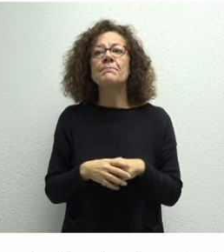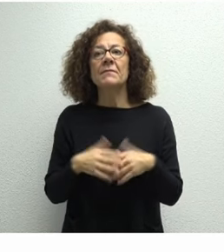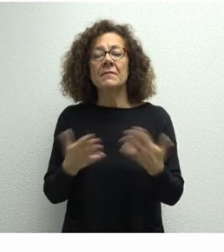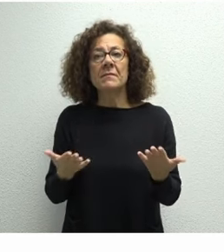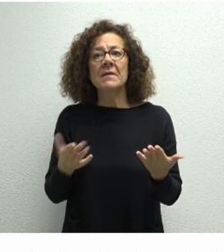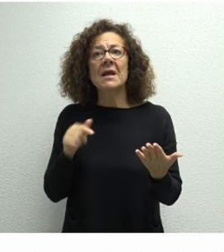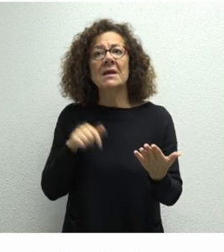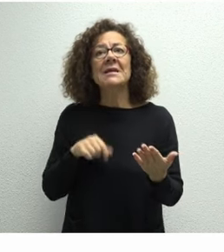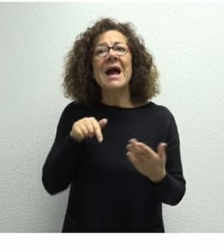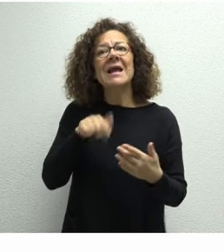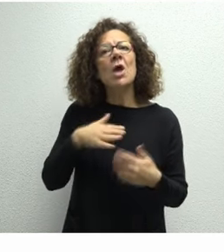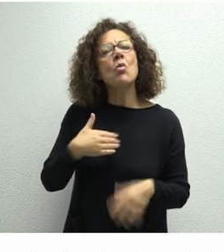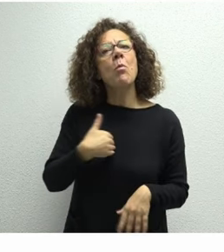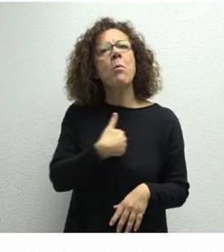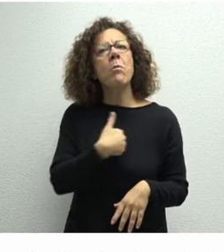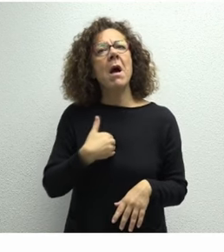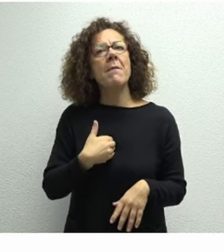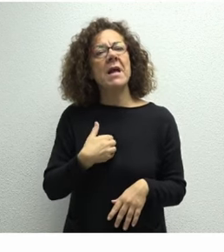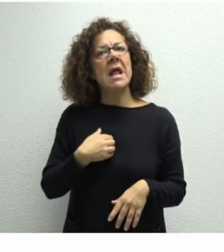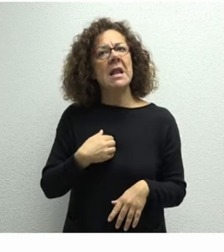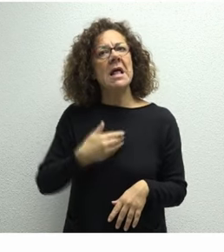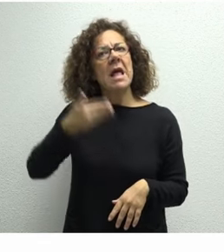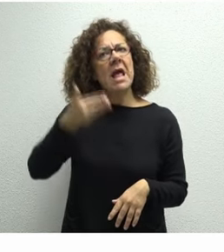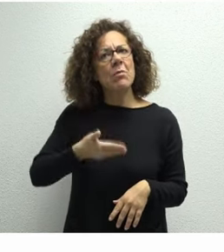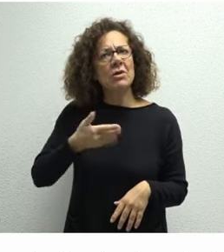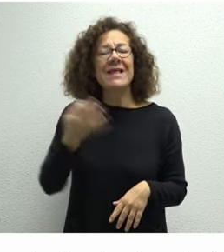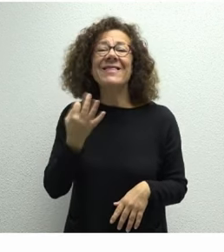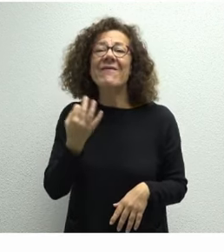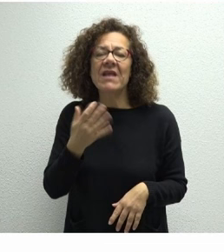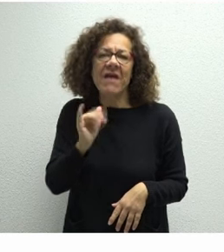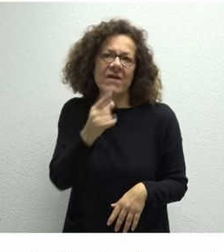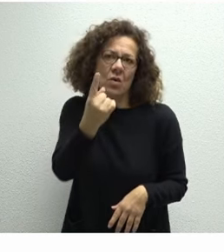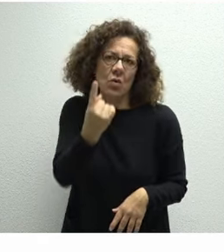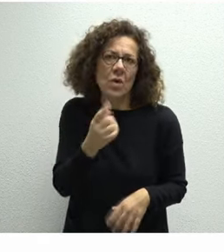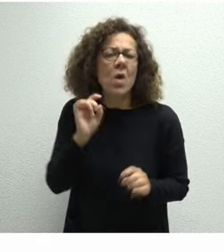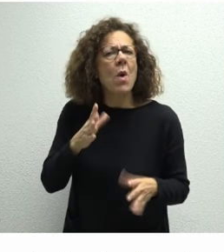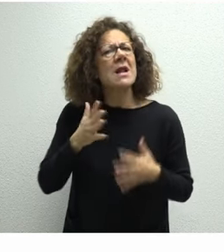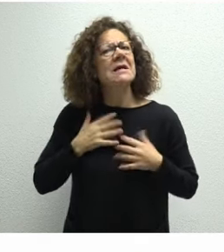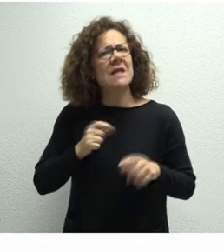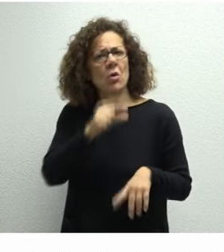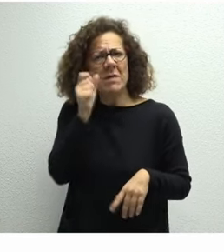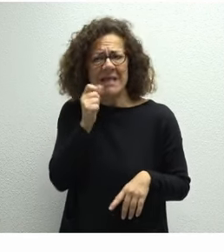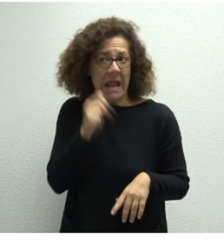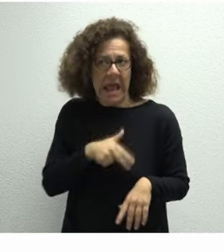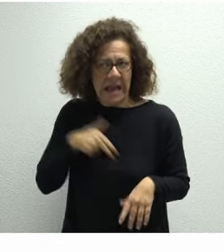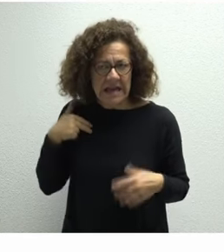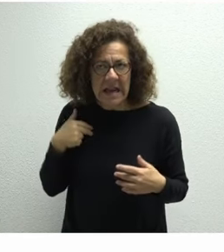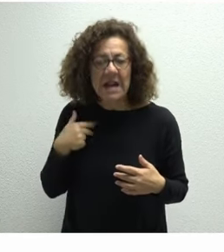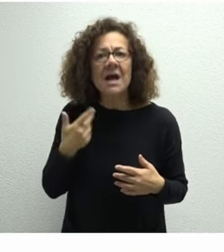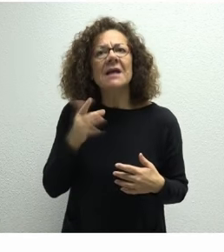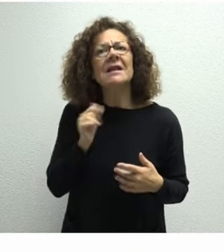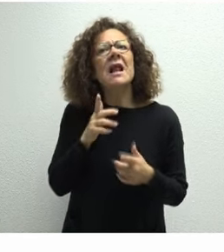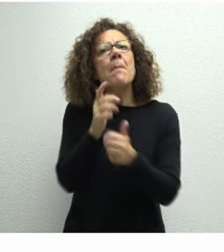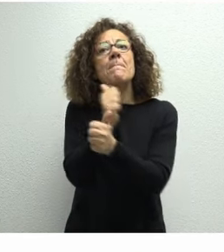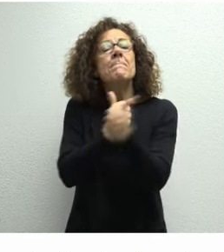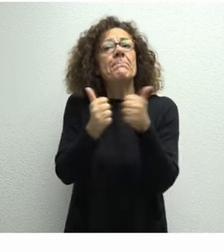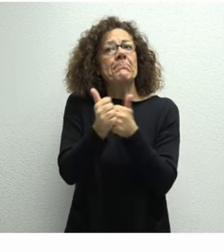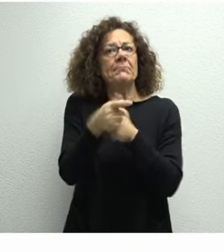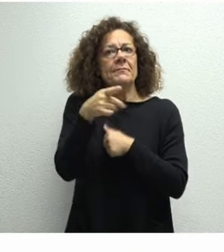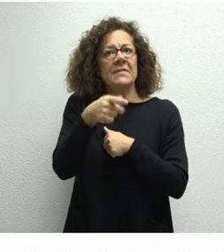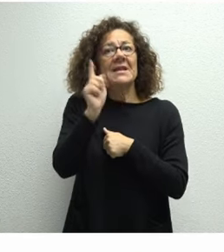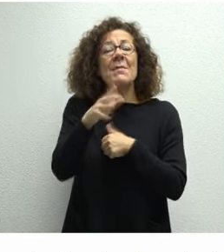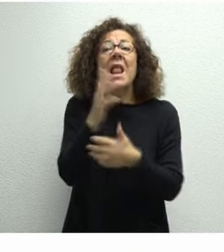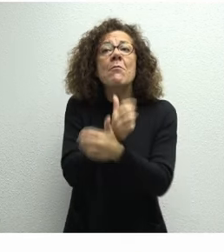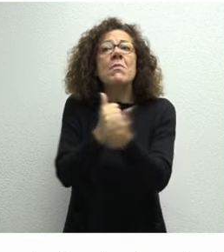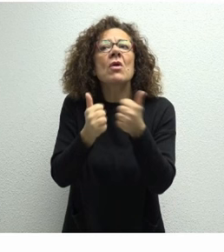Y aquí hay un papel muy destacable debería haber un como en Salud Mental en general de la primaria no también la